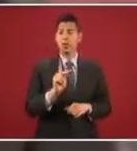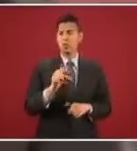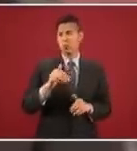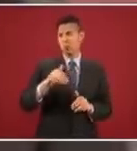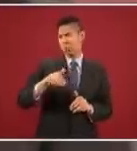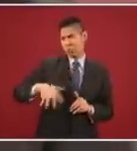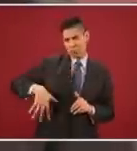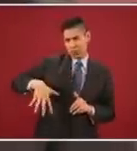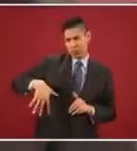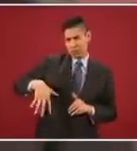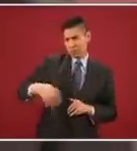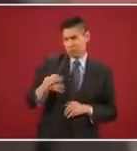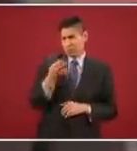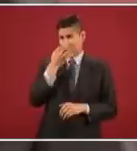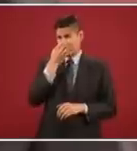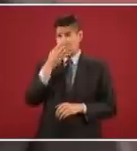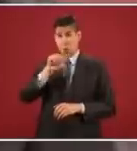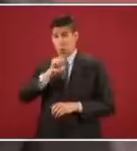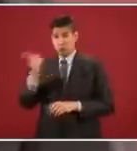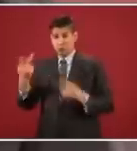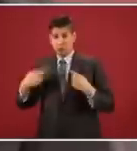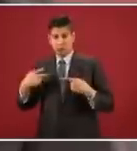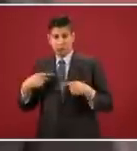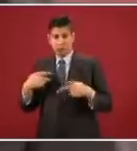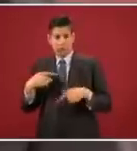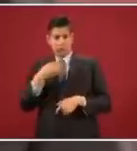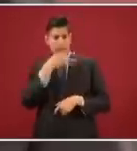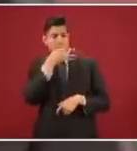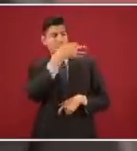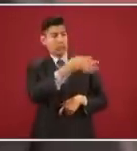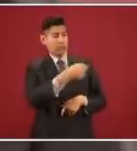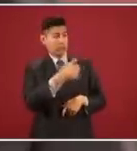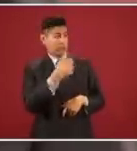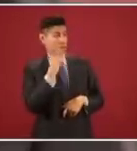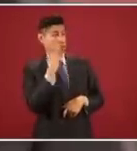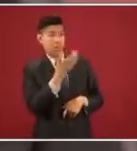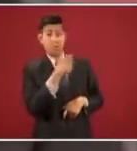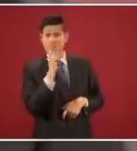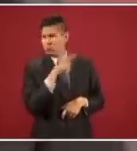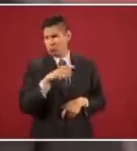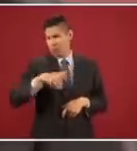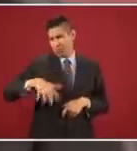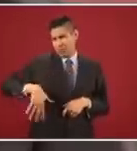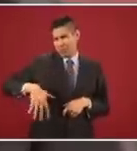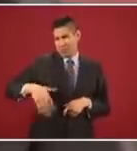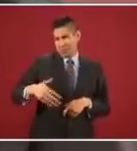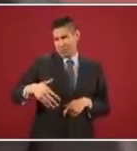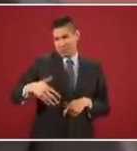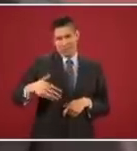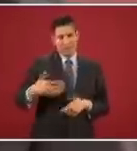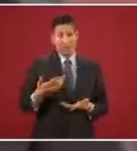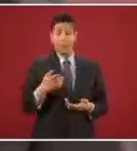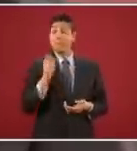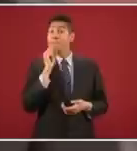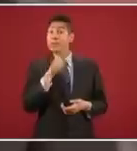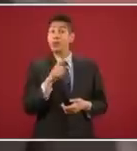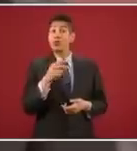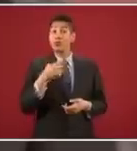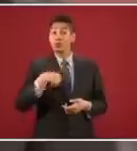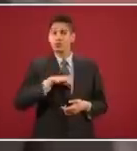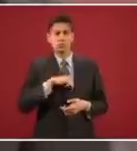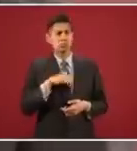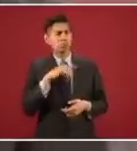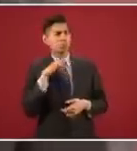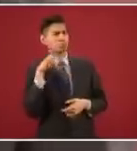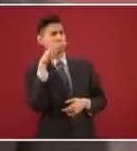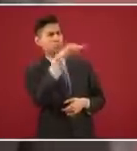otros participantes. De hecho, en los últimos días recibimos otra manifestación de interés. Hoy en día se encuentran ya inspeccionando la aeronave y